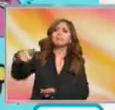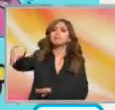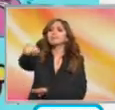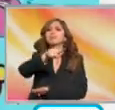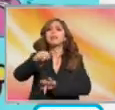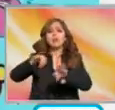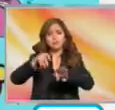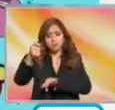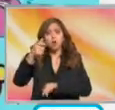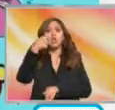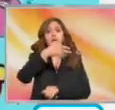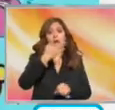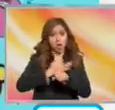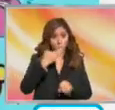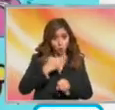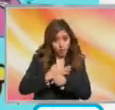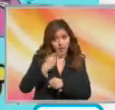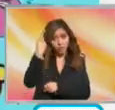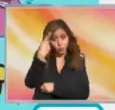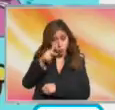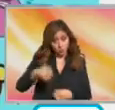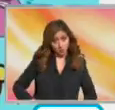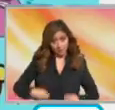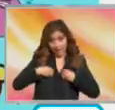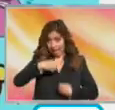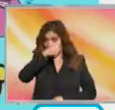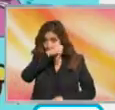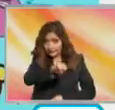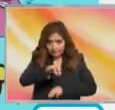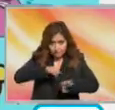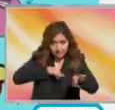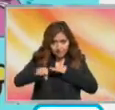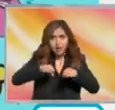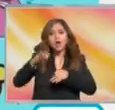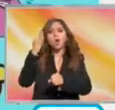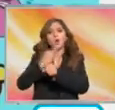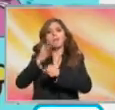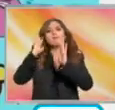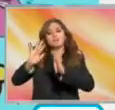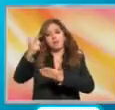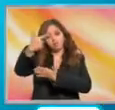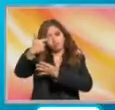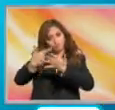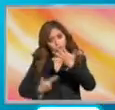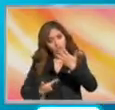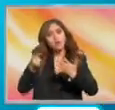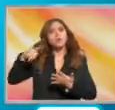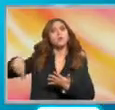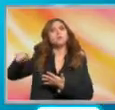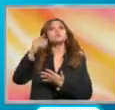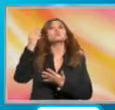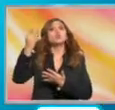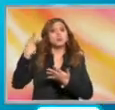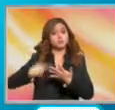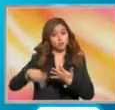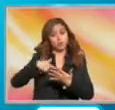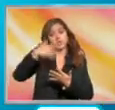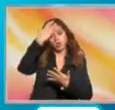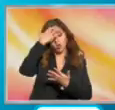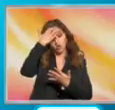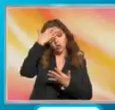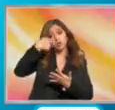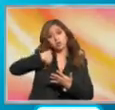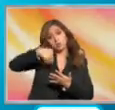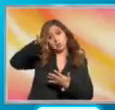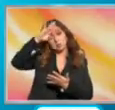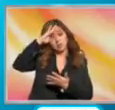es su modus vivendi, es una mujer exitosa, que tiene sus clientes, que es muy conocida y que pues va a seguir creciendo porque